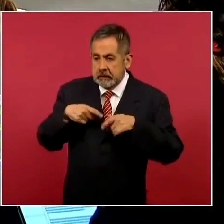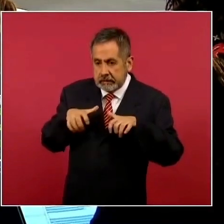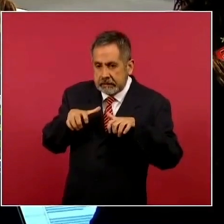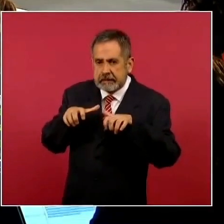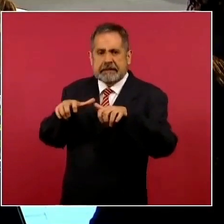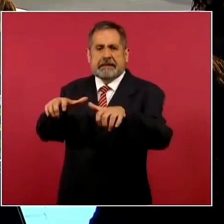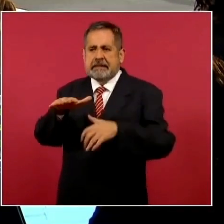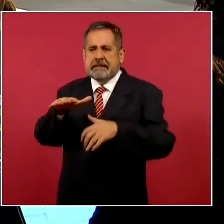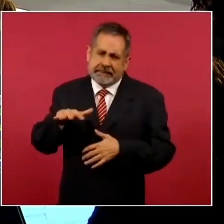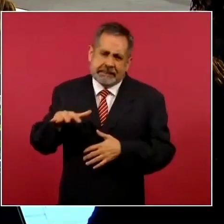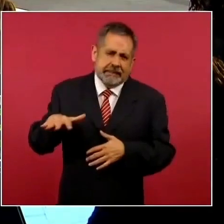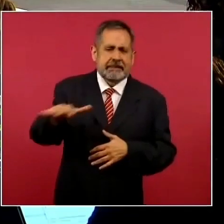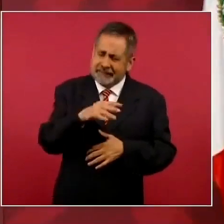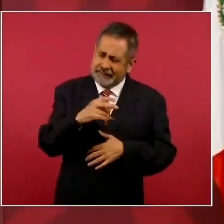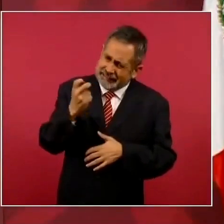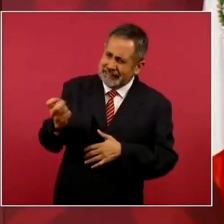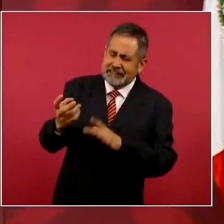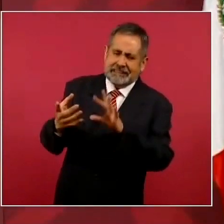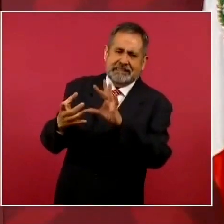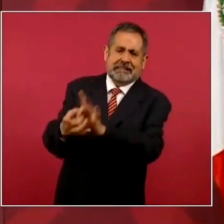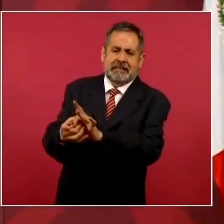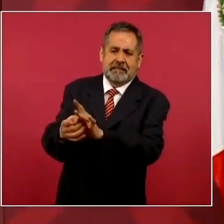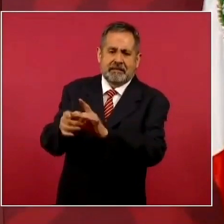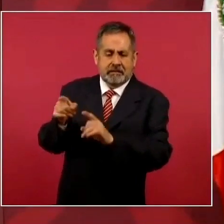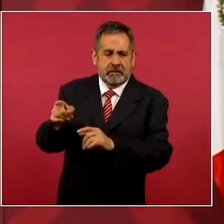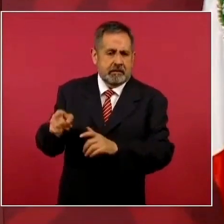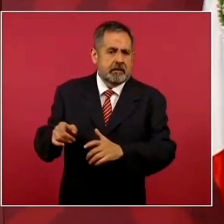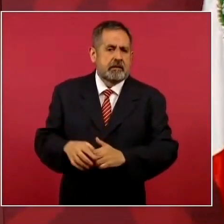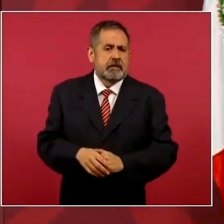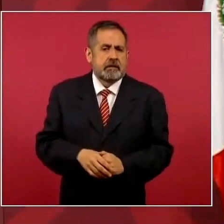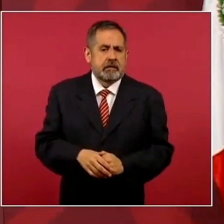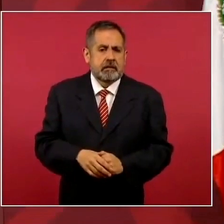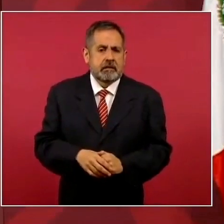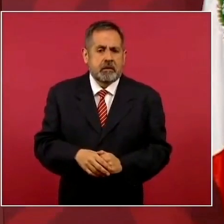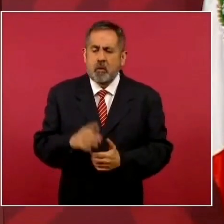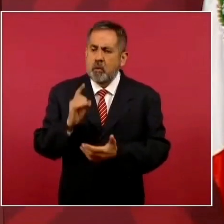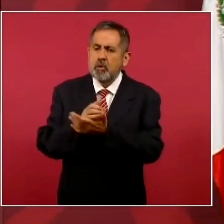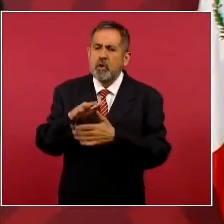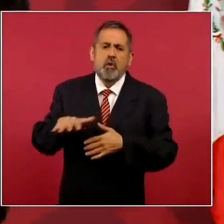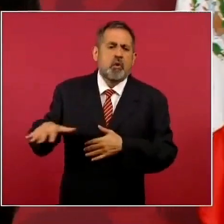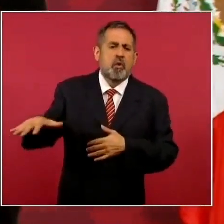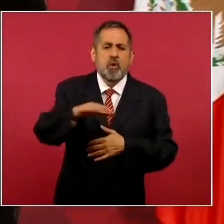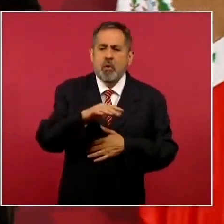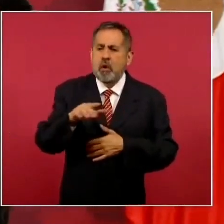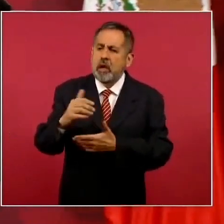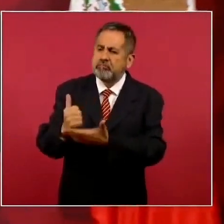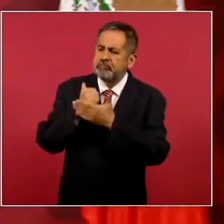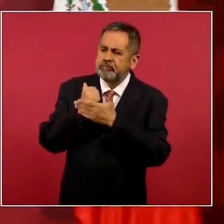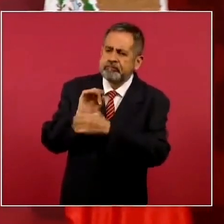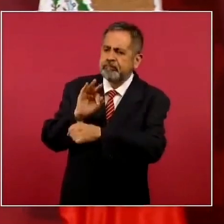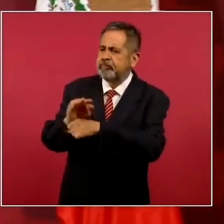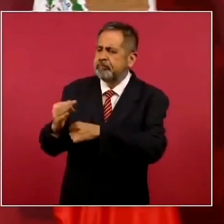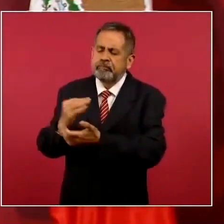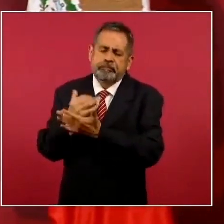Pueblo, que solo el pueblo puede salvar al pueblo.